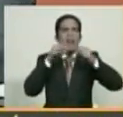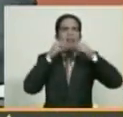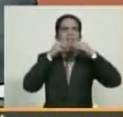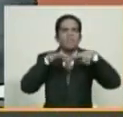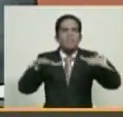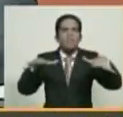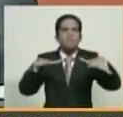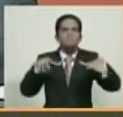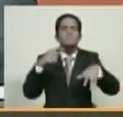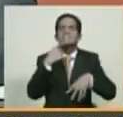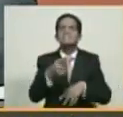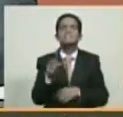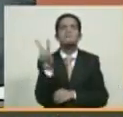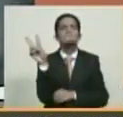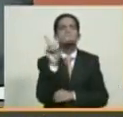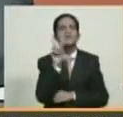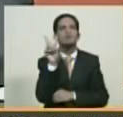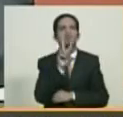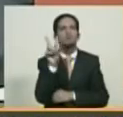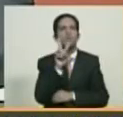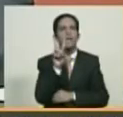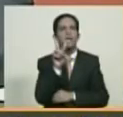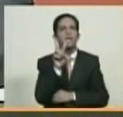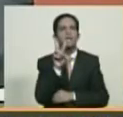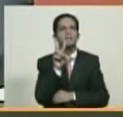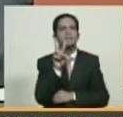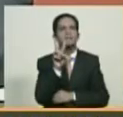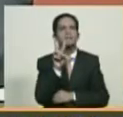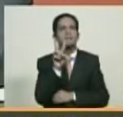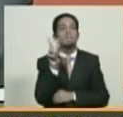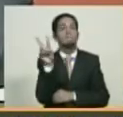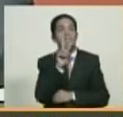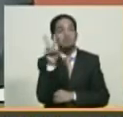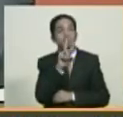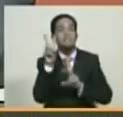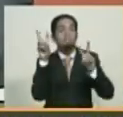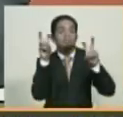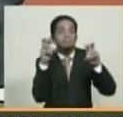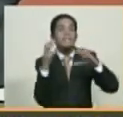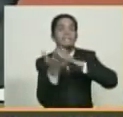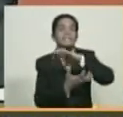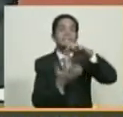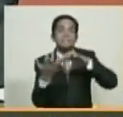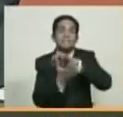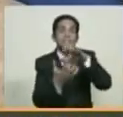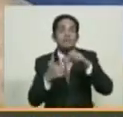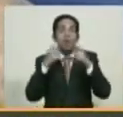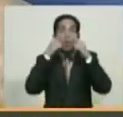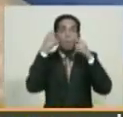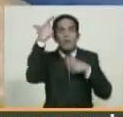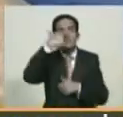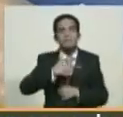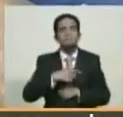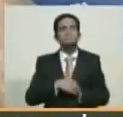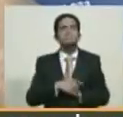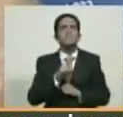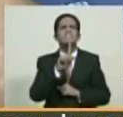a Venezuela con una situación, comillas, de crisis humanitaria, comillas,